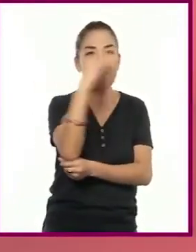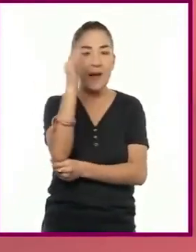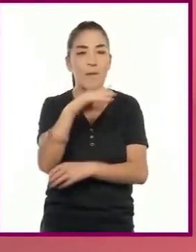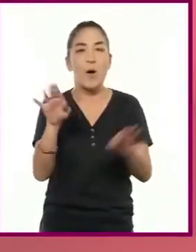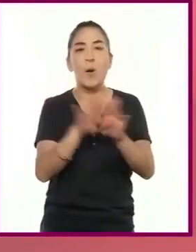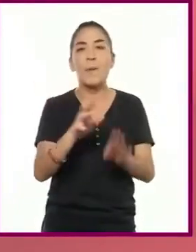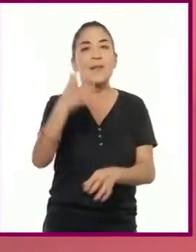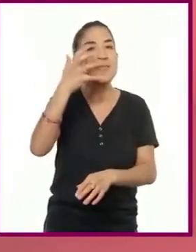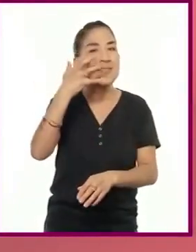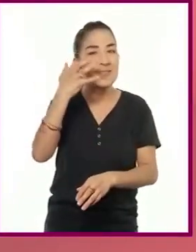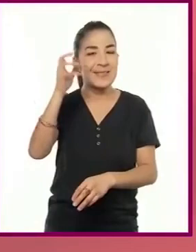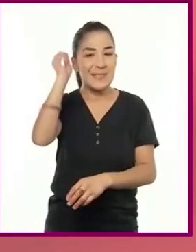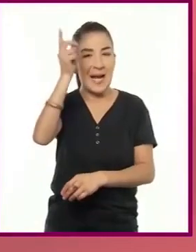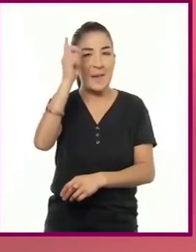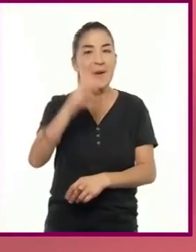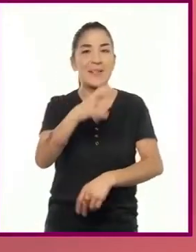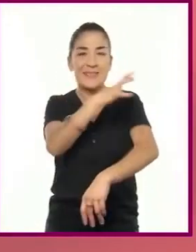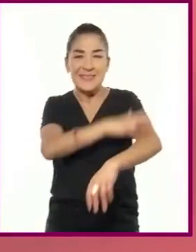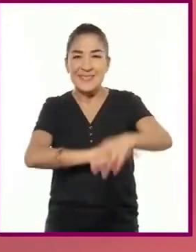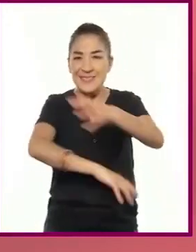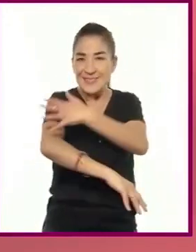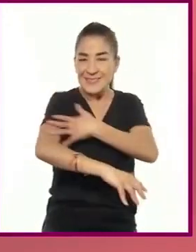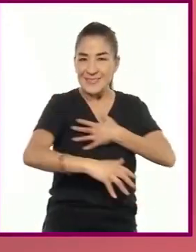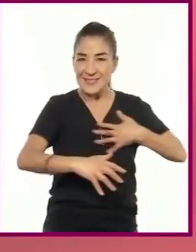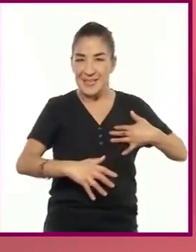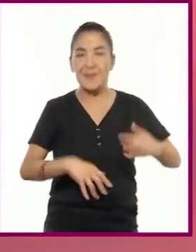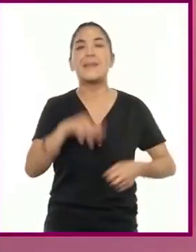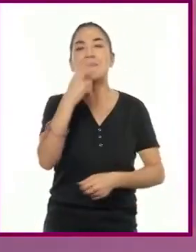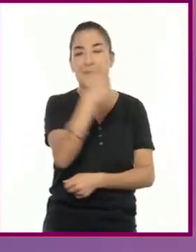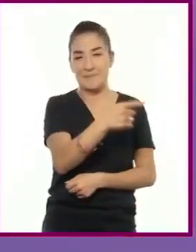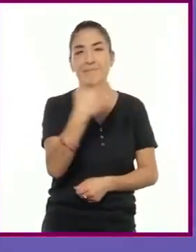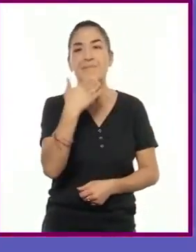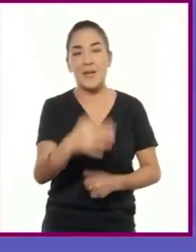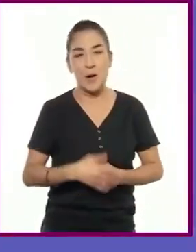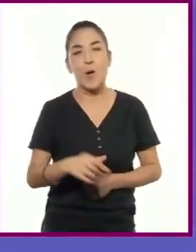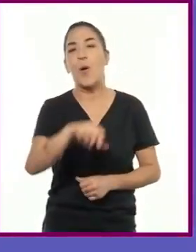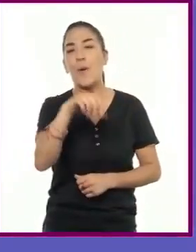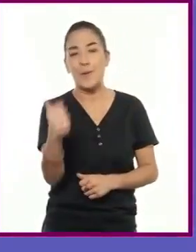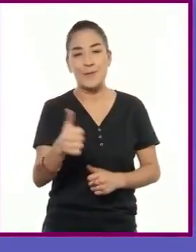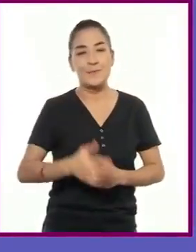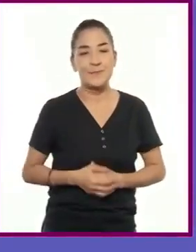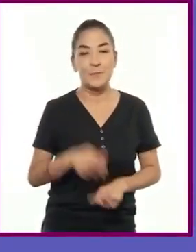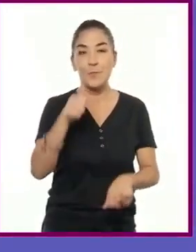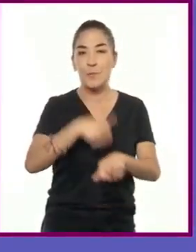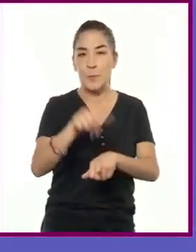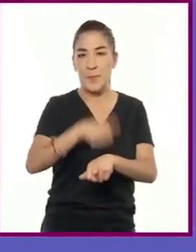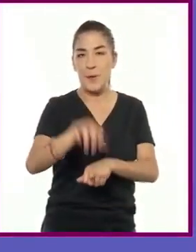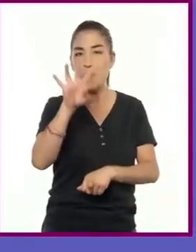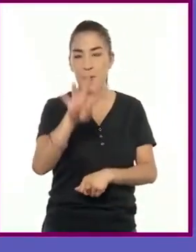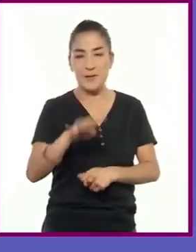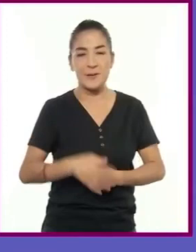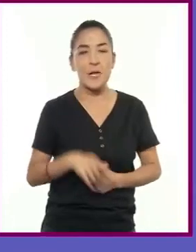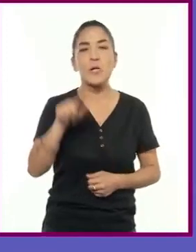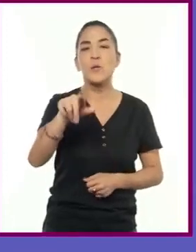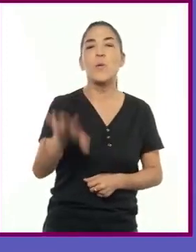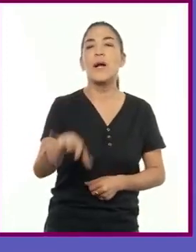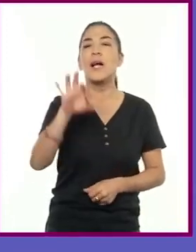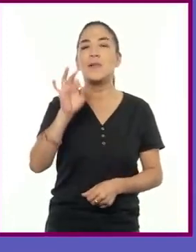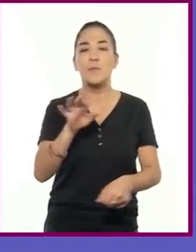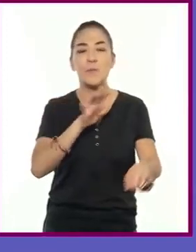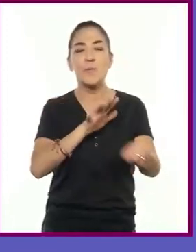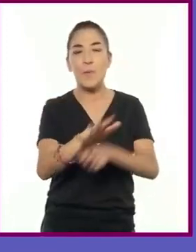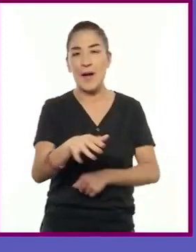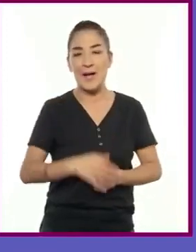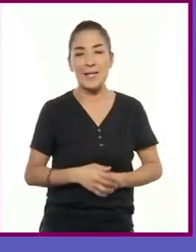cebra. Estás en lo correcto. Vayamos a otro reactivo. Número 4. Elige la opción que contiene